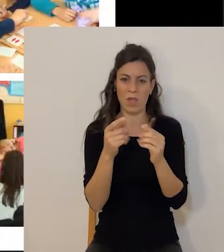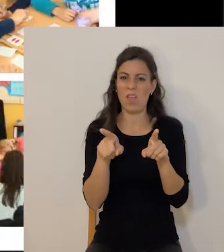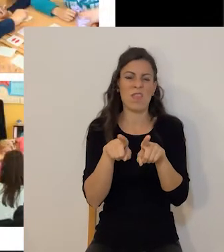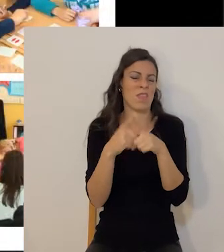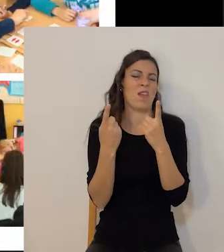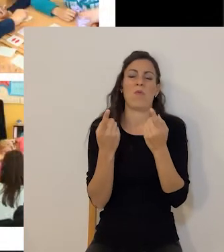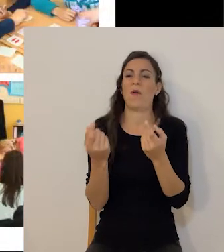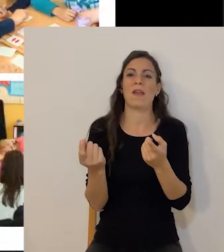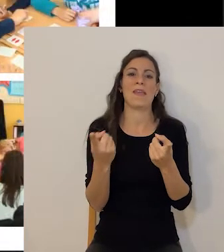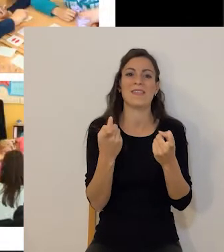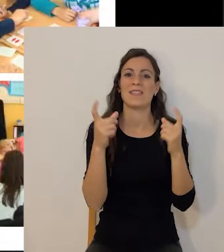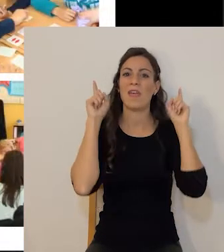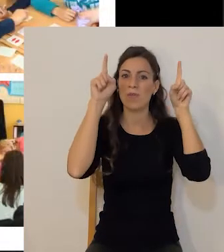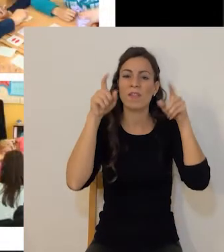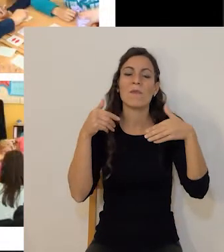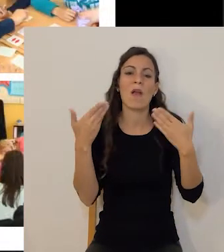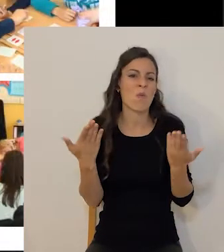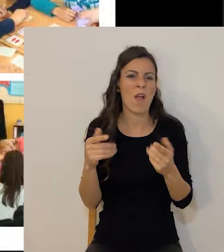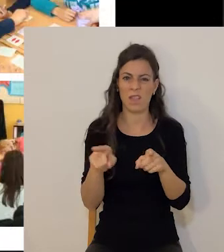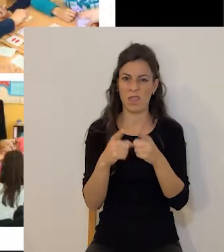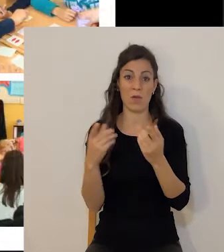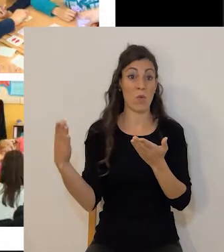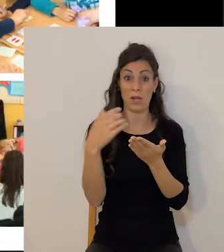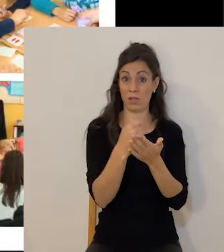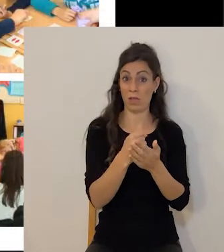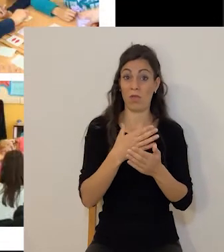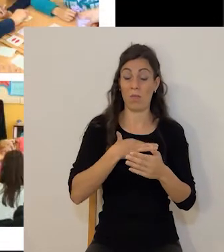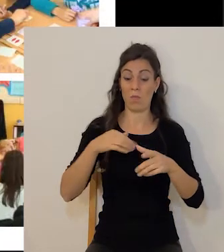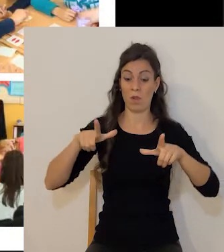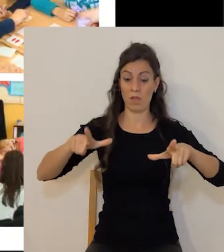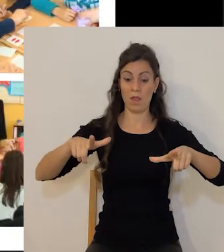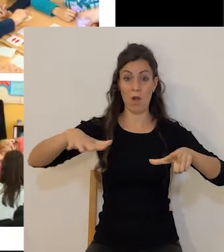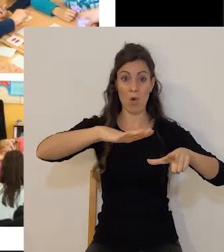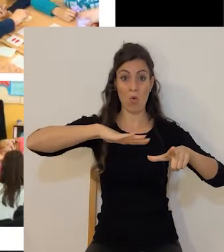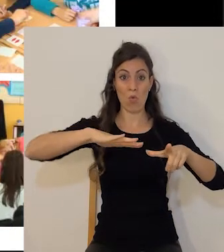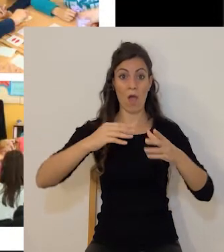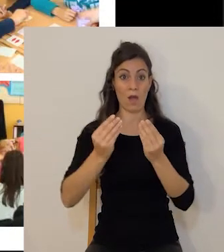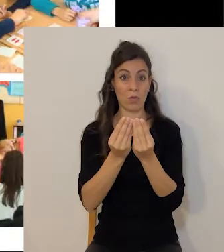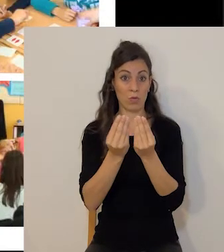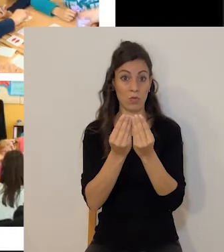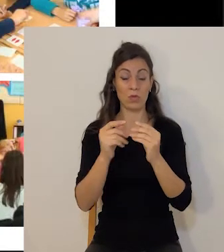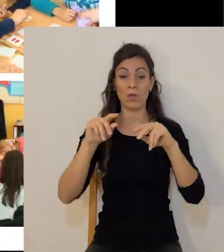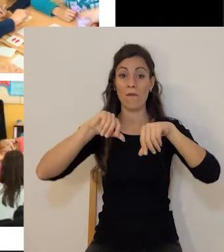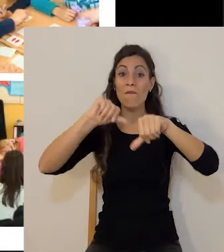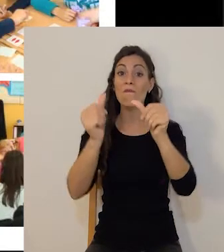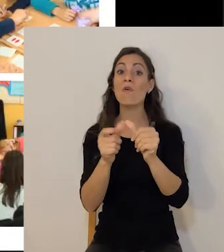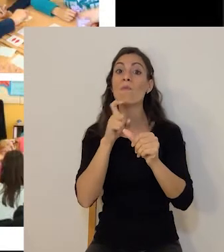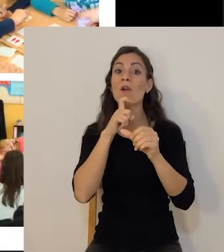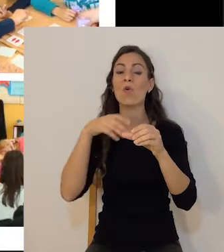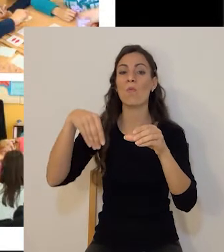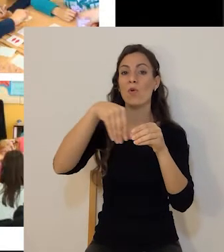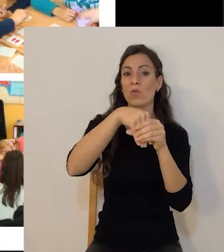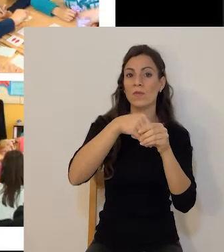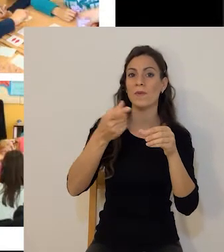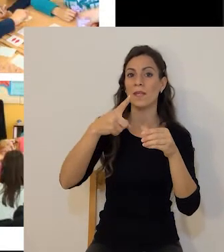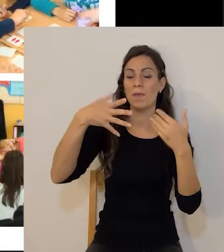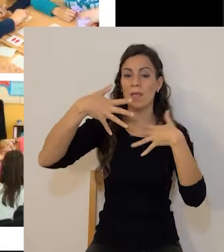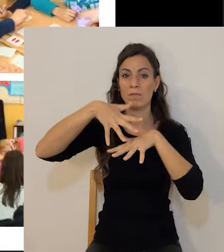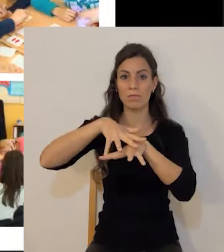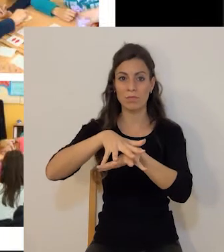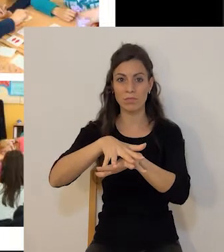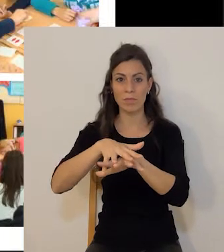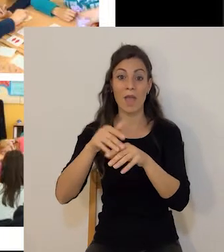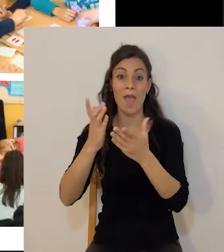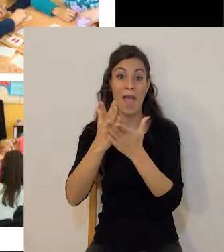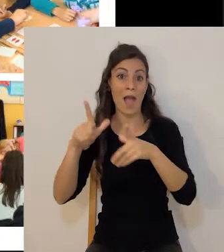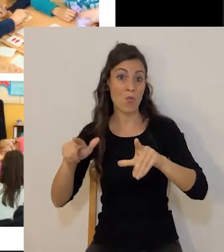que tengan, todos y todas pueden compartir espacio de una forma inclusiva, integrada en su grupo